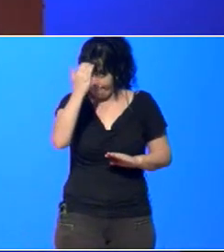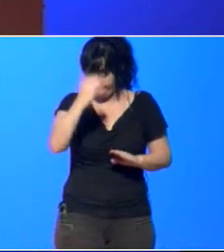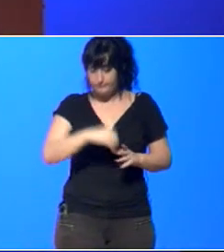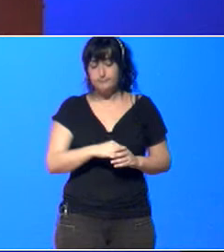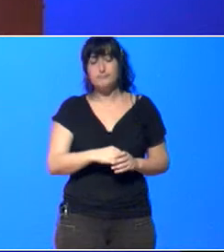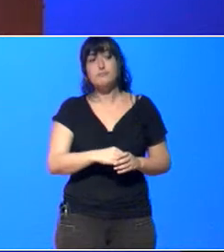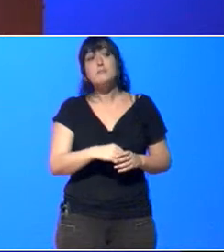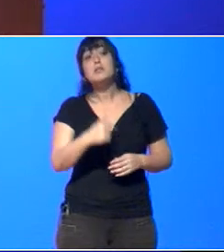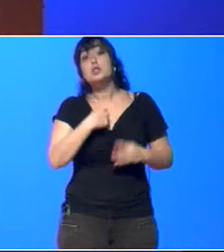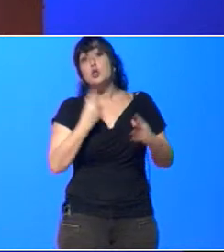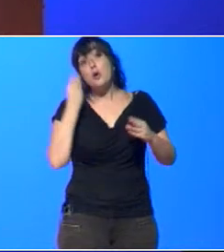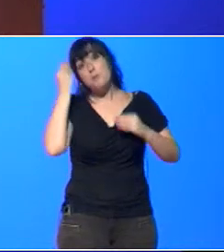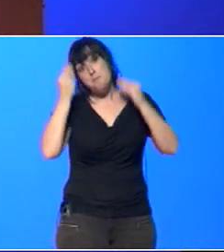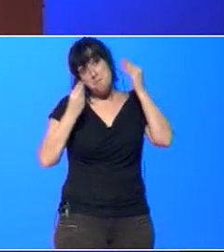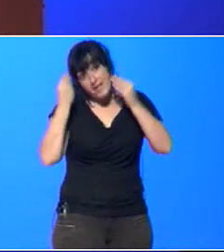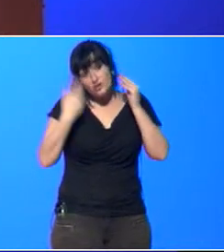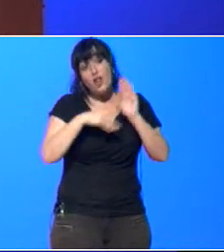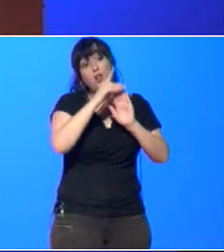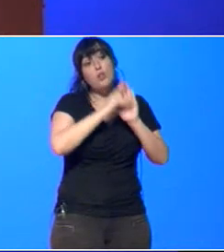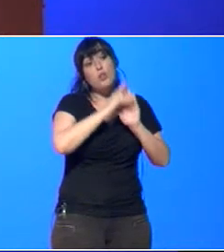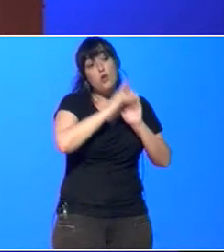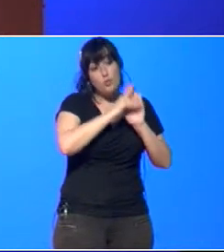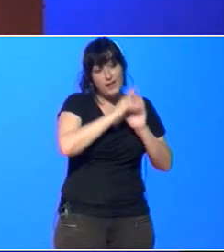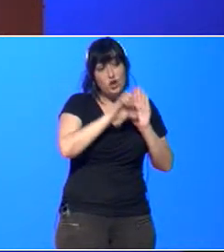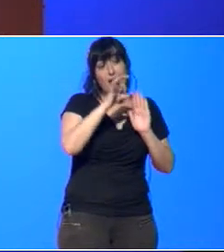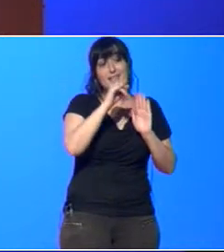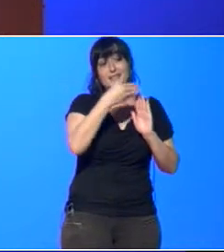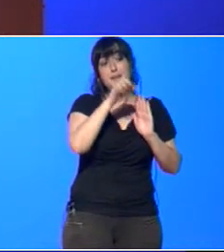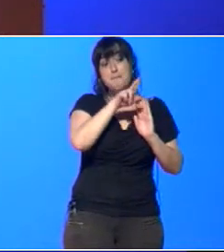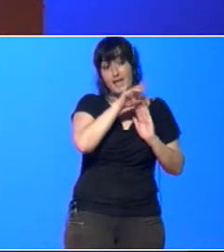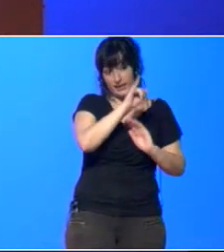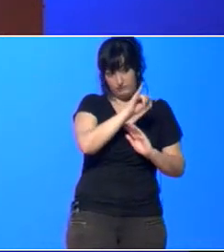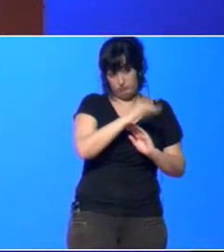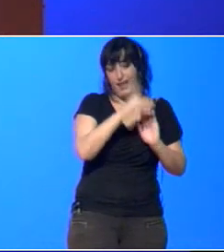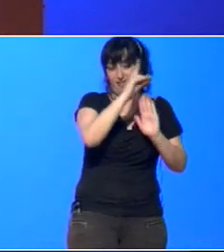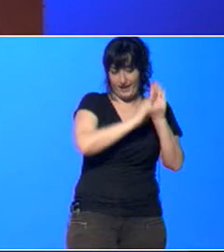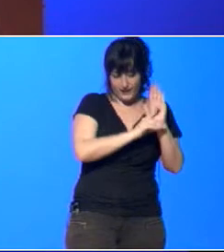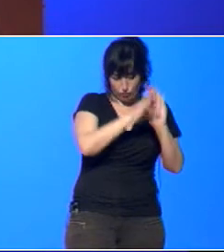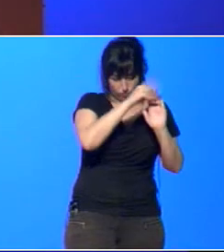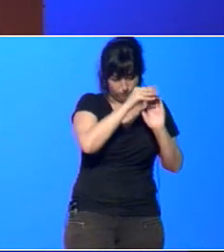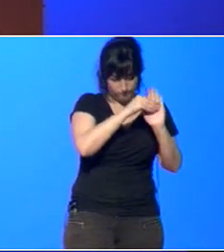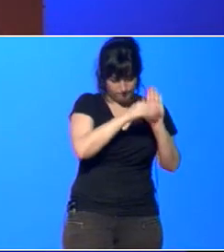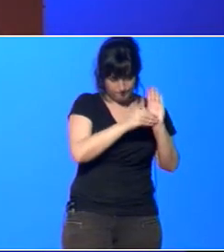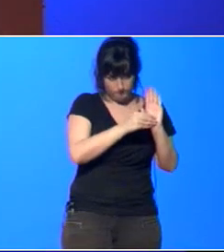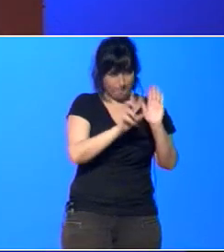yo que el documento de Heziberri 2020, los decretos de ese documento, que son